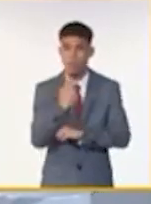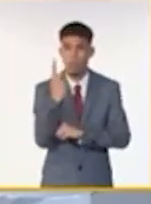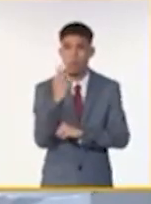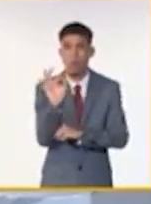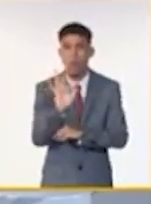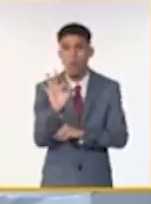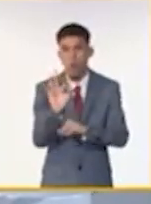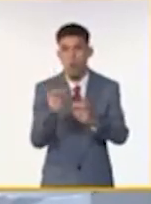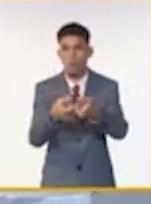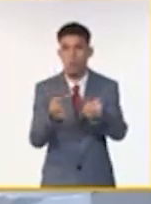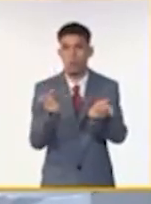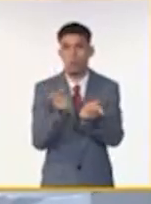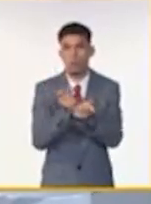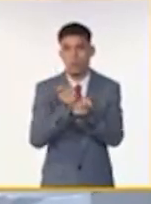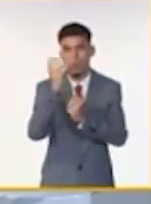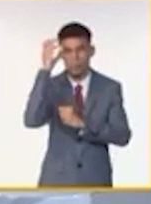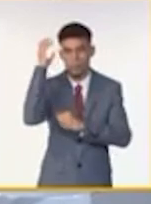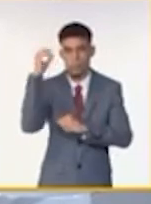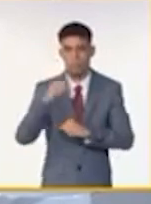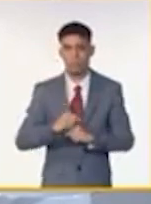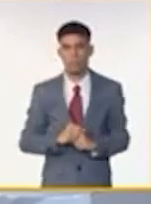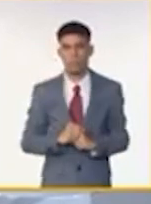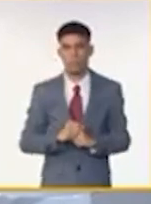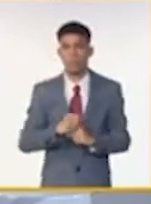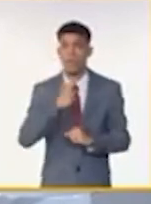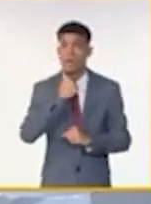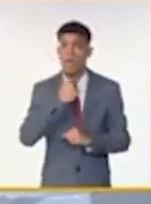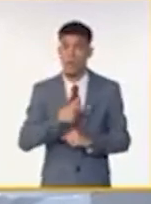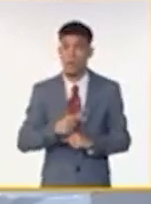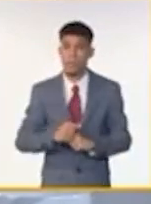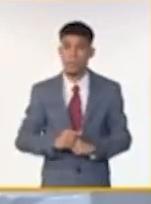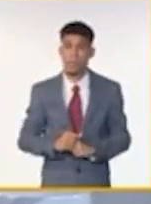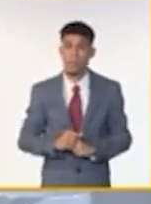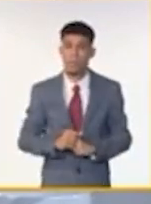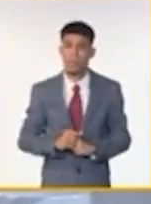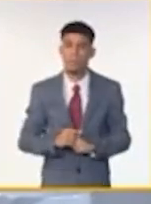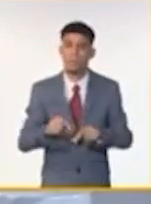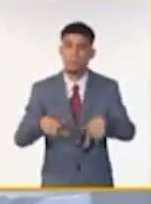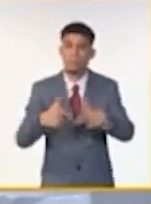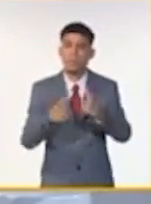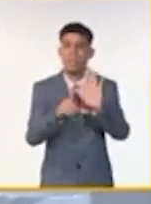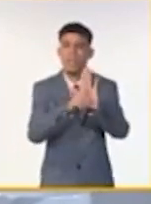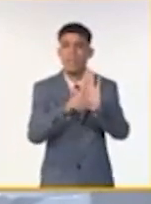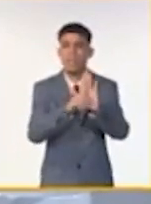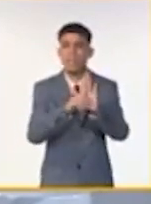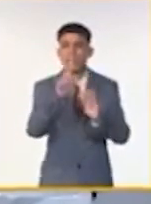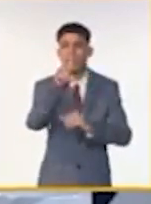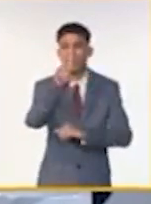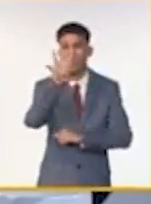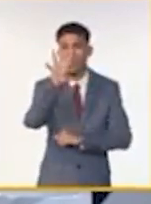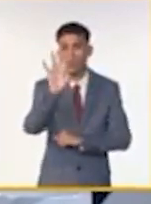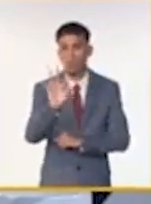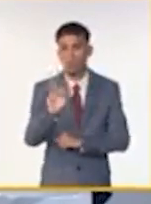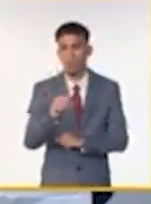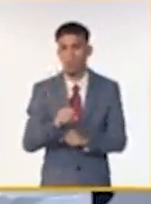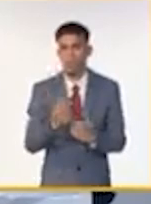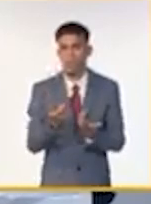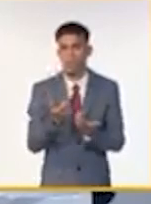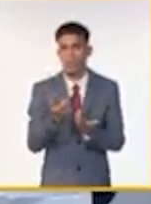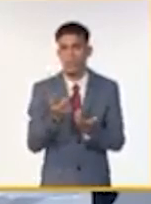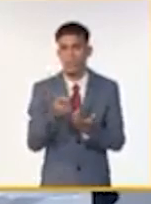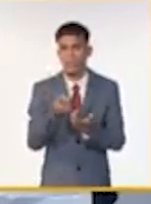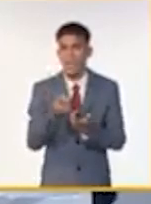consejo de estado por ejemplo estamos hablando de cumplimiento de la ley 148 de soberanía alimentaria